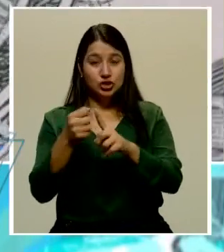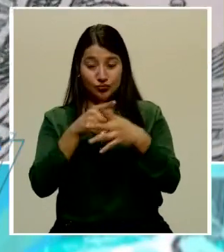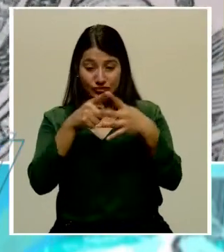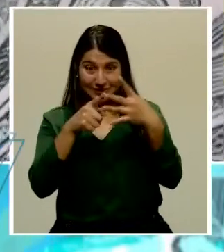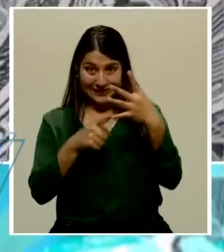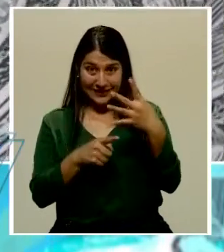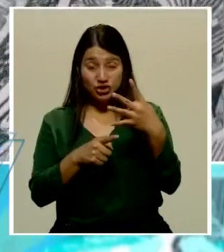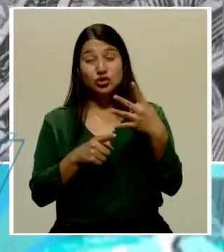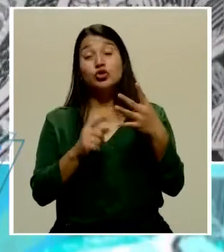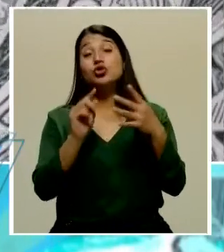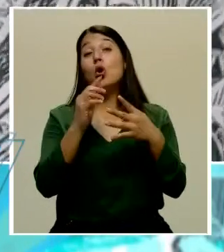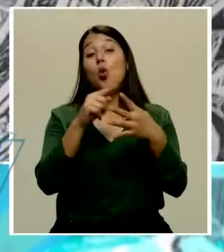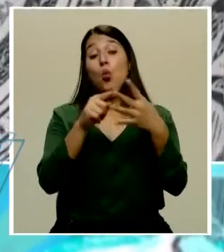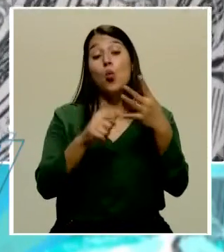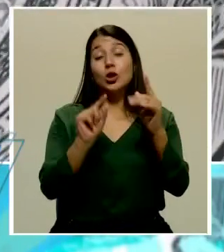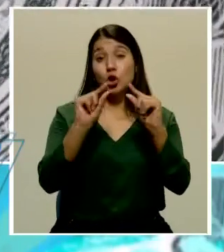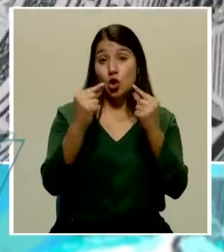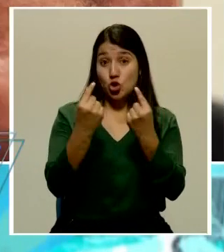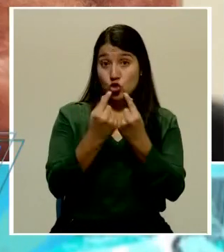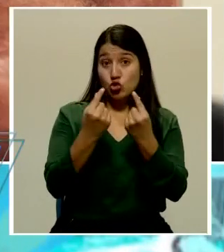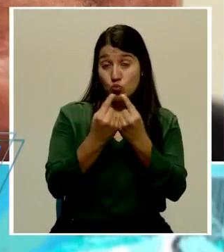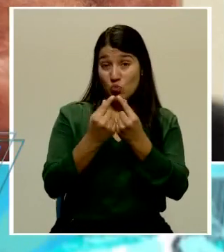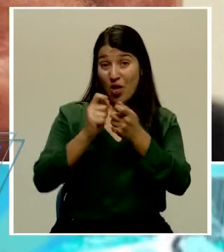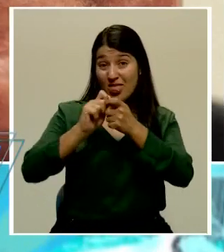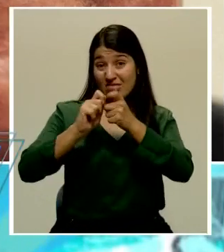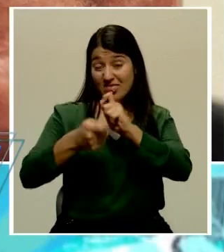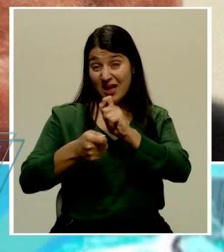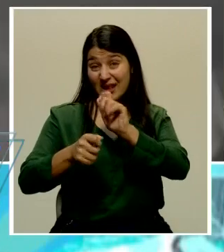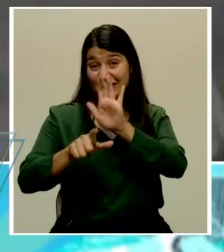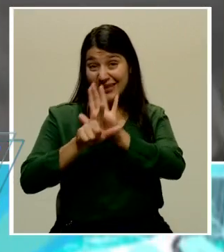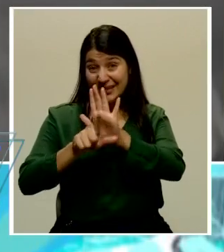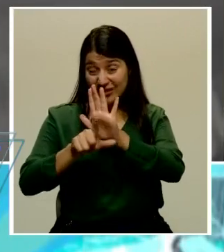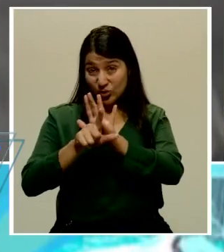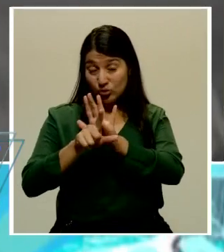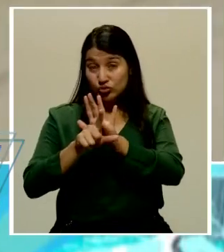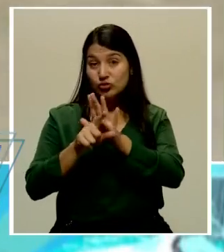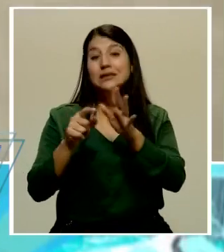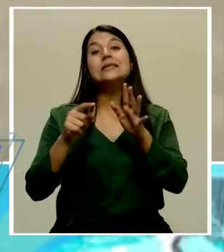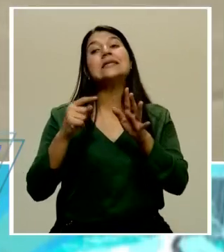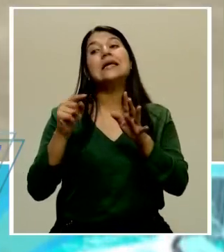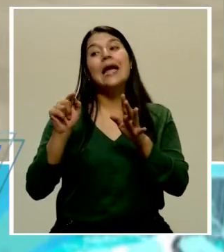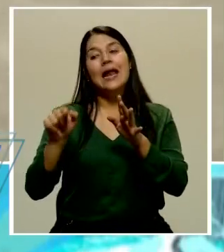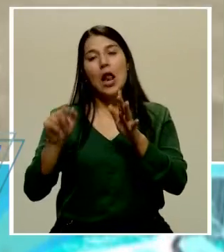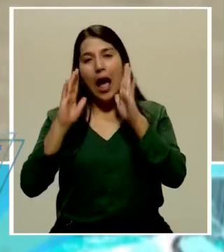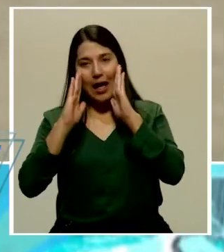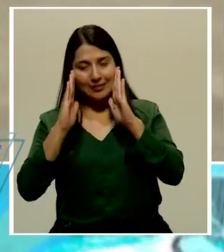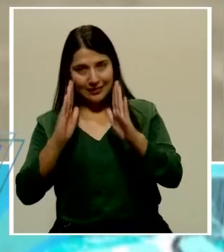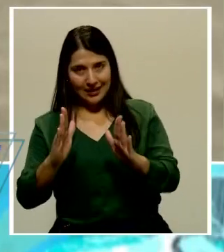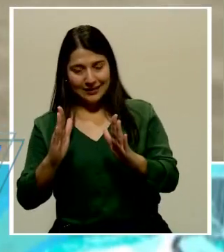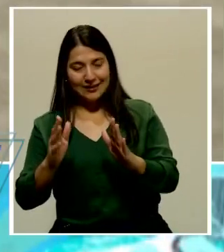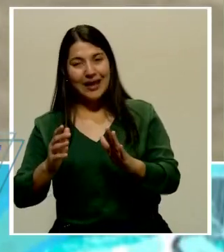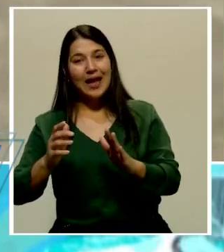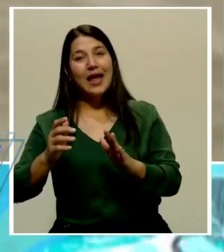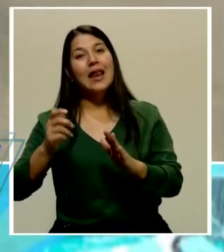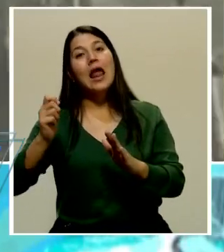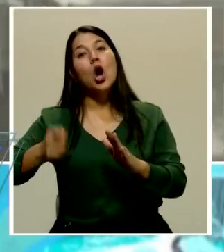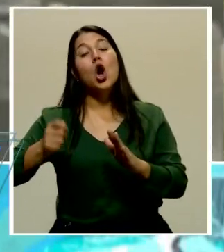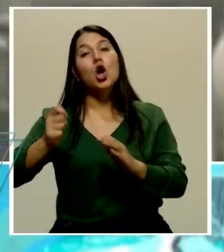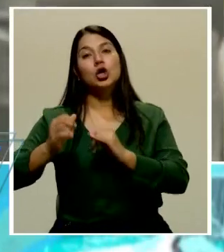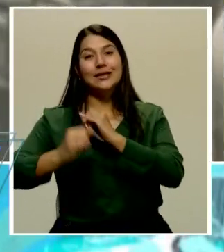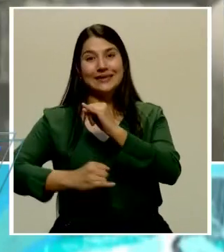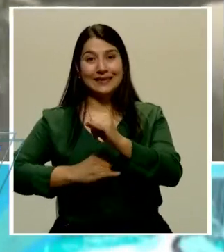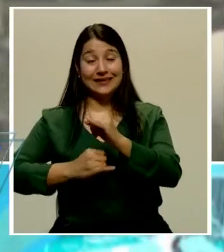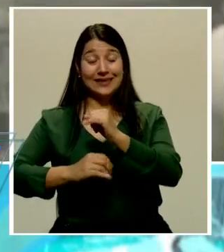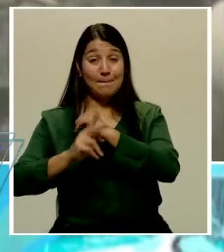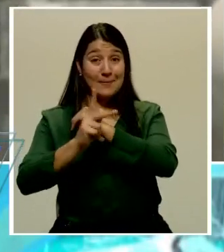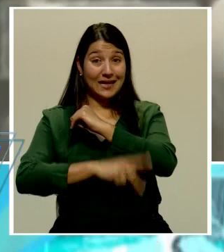esos 4 grupos de delitos se van a conocer siempre y cuando los estados, cada uno